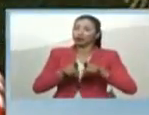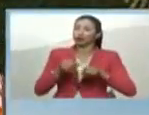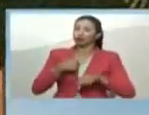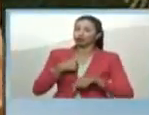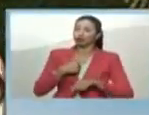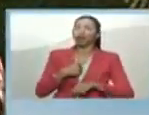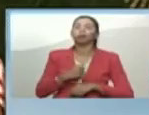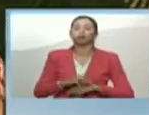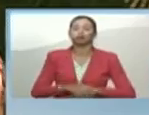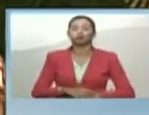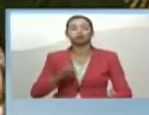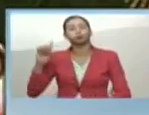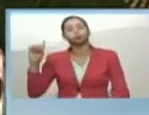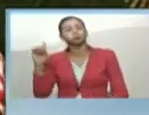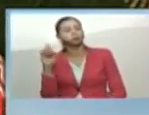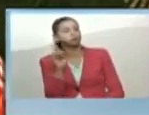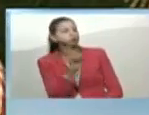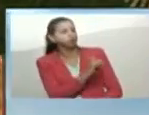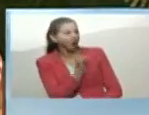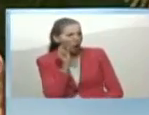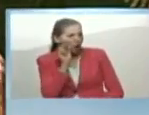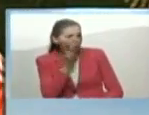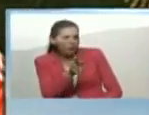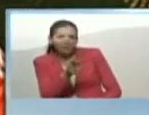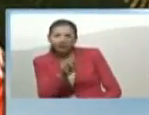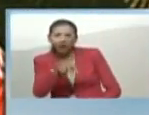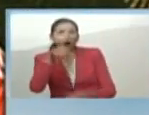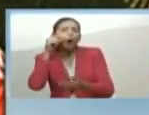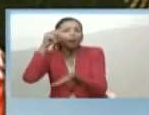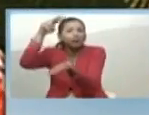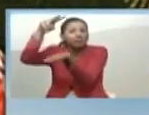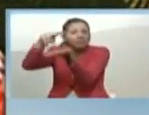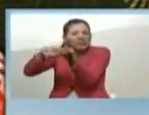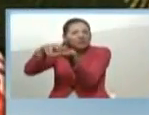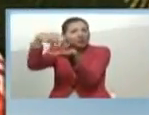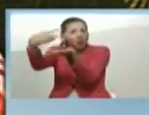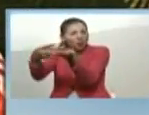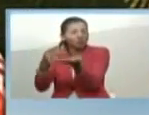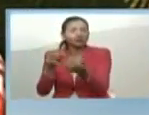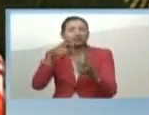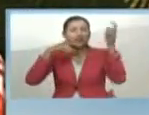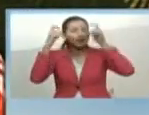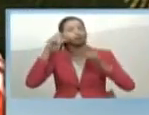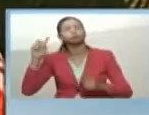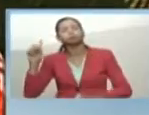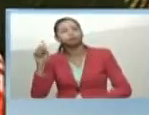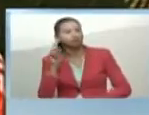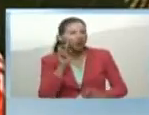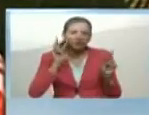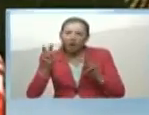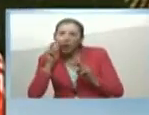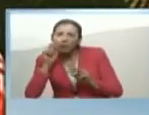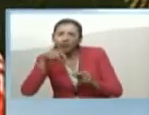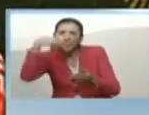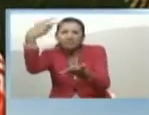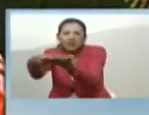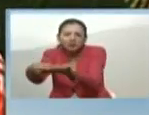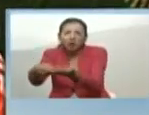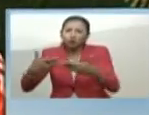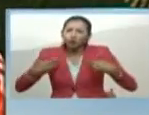sí veo ustedes no vieron a ese hombre que estaba en el piso nos decía padeciendo Sufriendo y no les